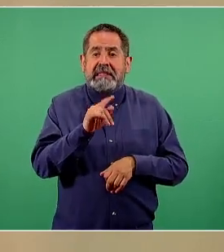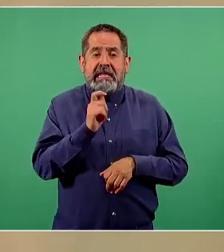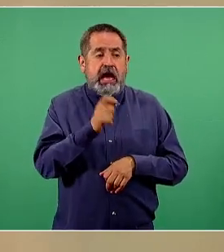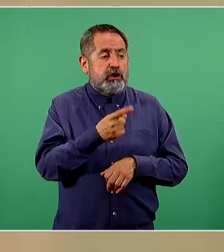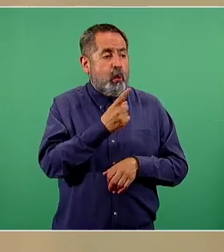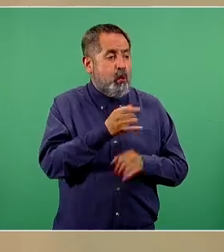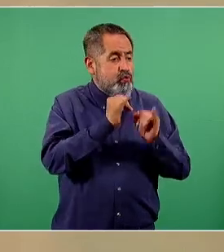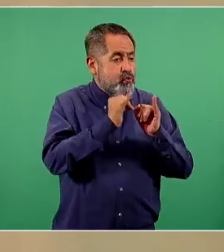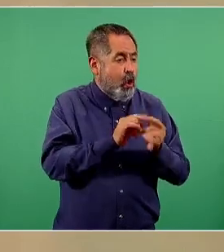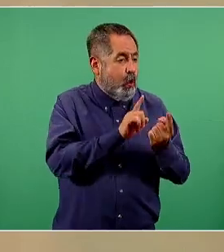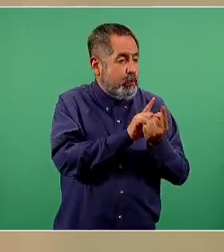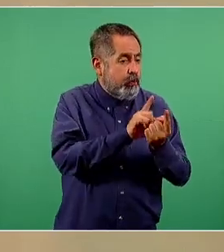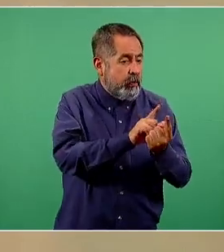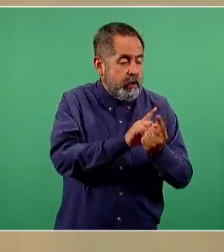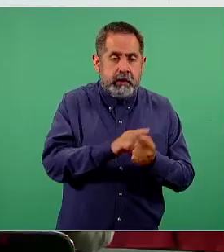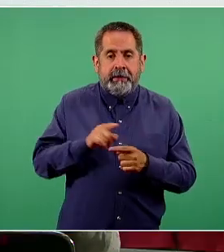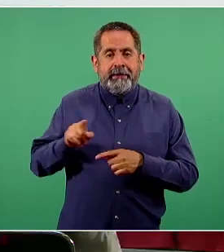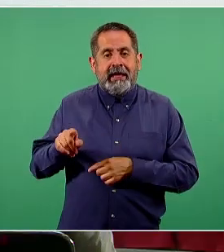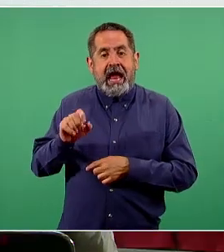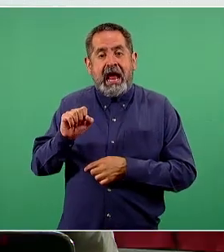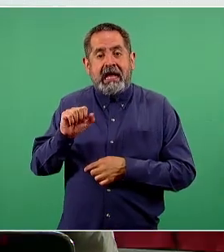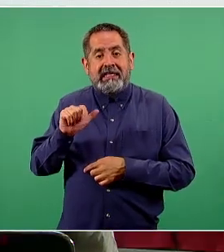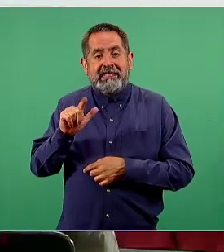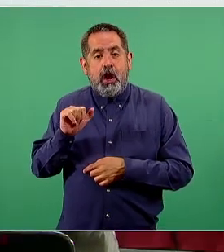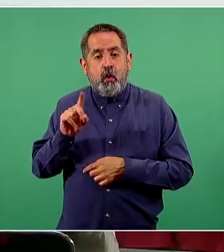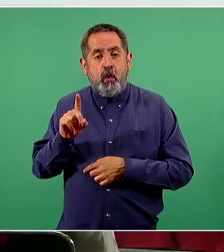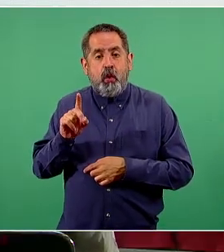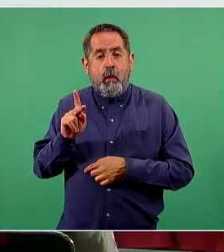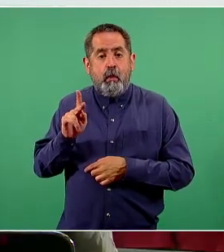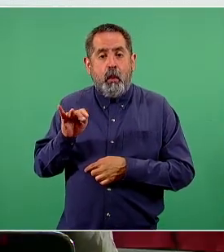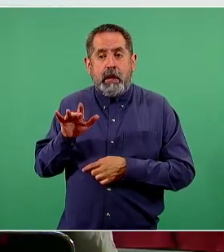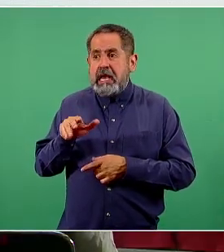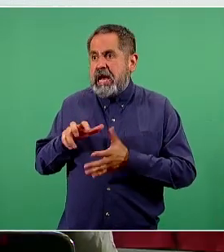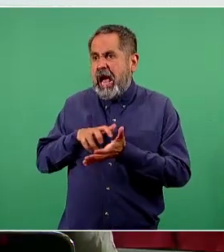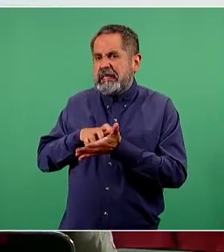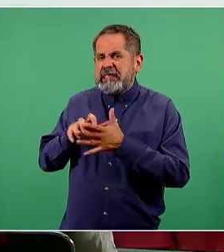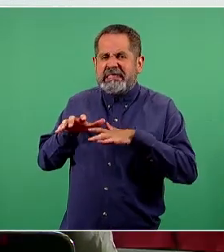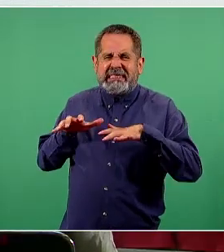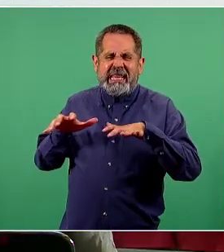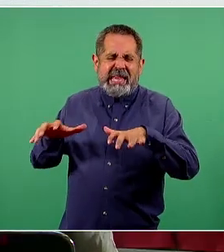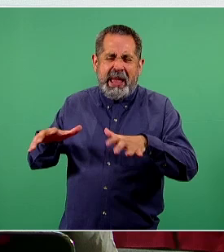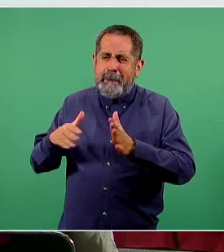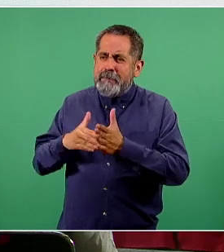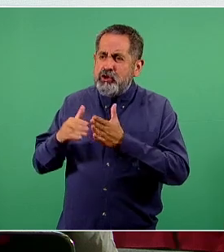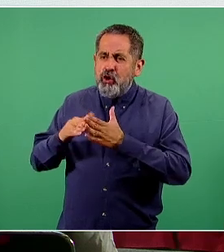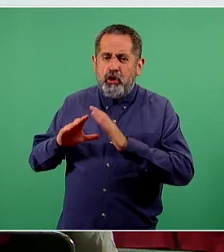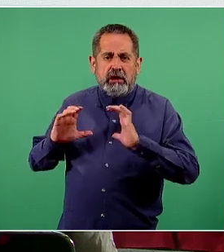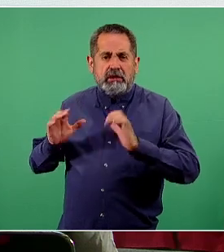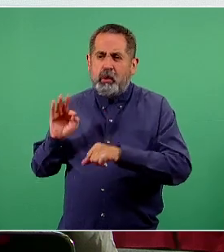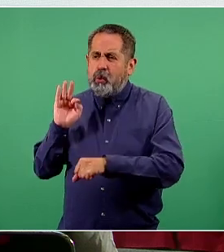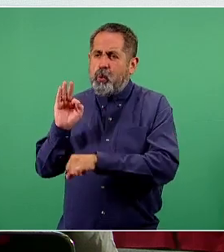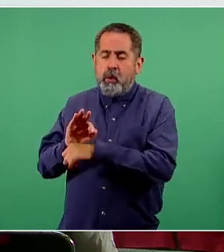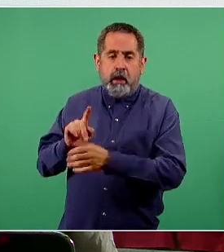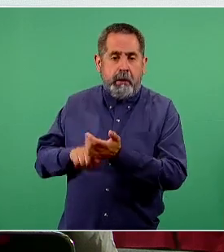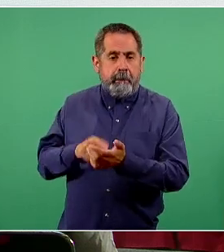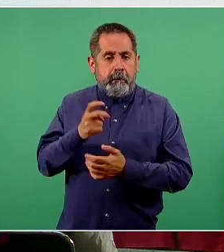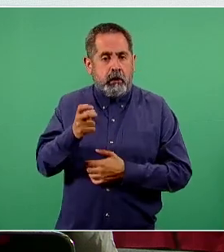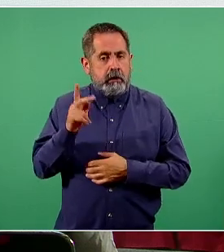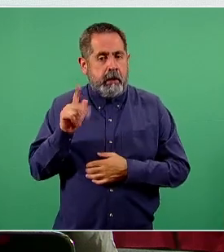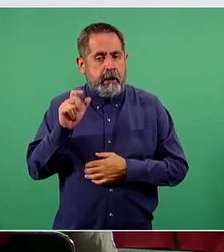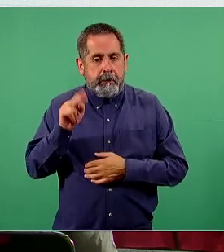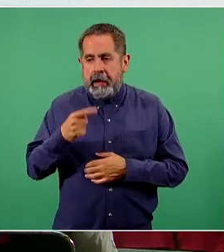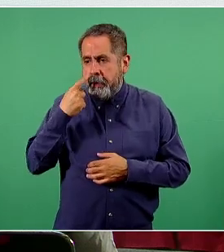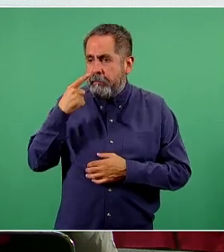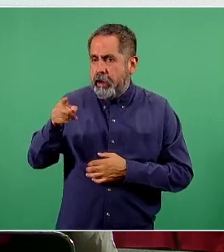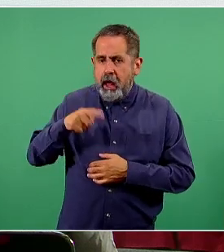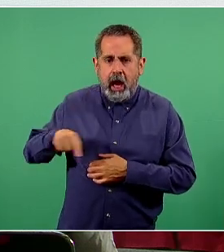no son lo mismo. El objetivo de la estrategia, de la política y de la estrategia operativa de vacunación contra